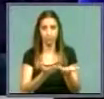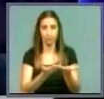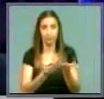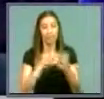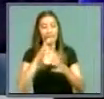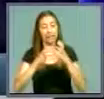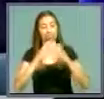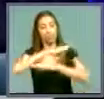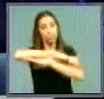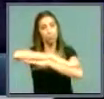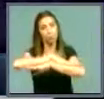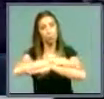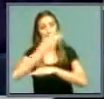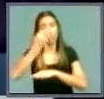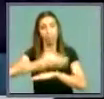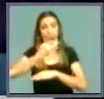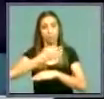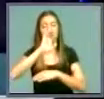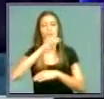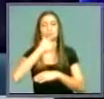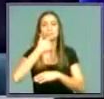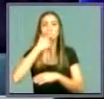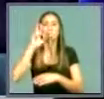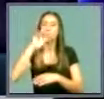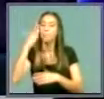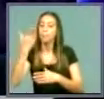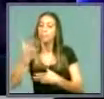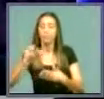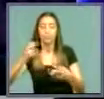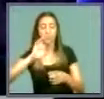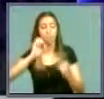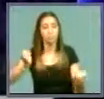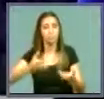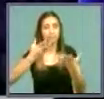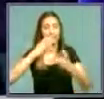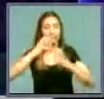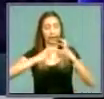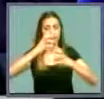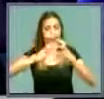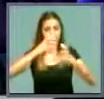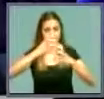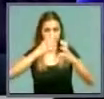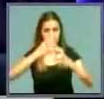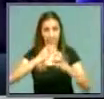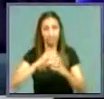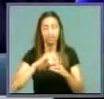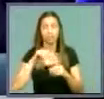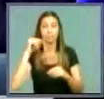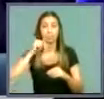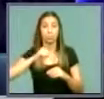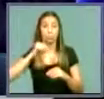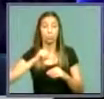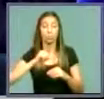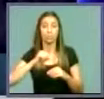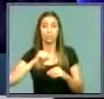sistema democrático le ha hecho bien a la provincia, le ha permitido crecer, le ha permitido desarrollarse, le ha permitido estar hoy entre las